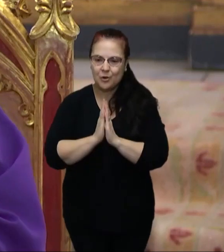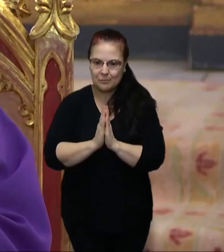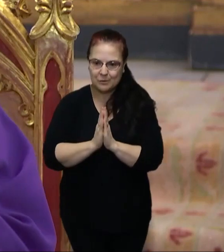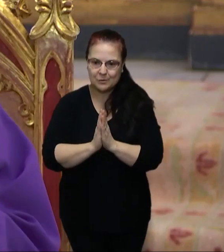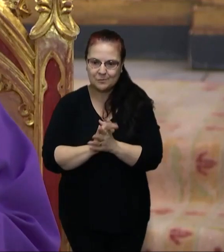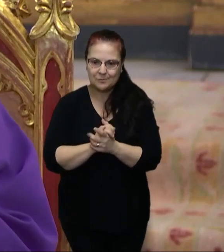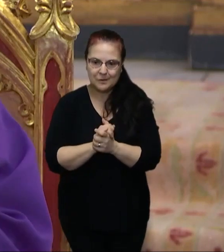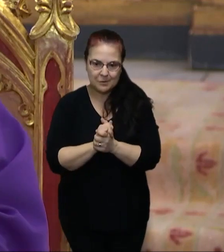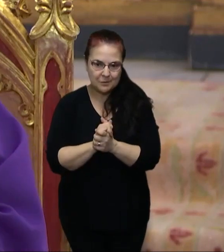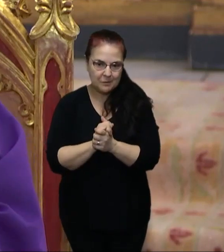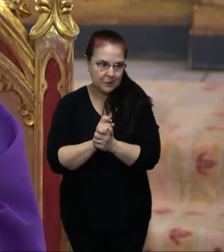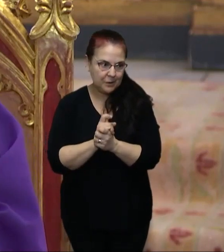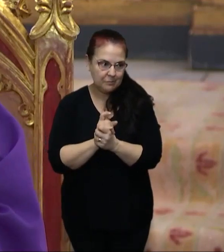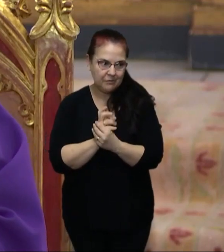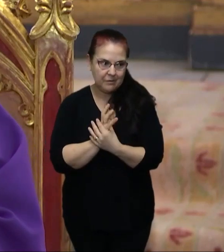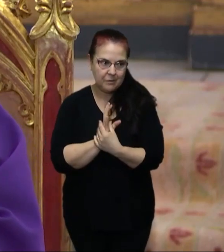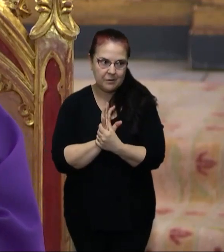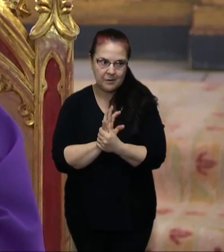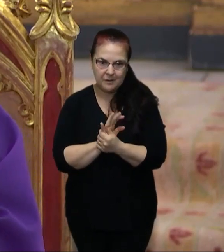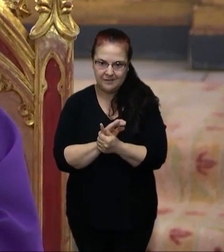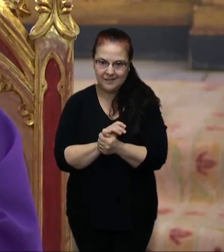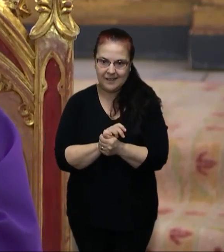Oremos.